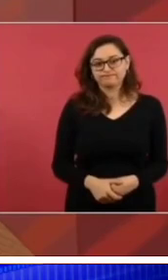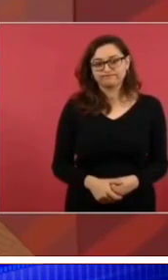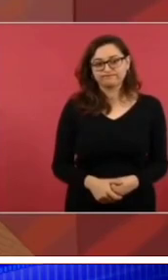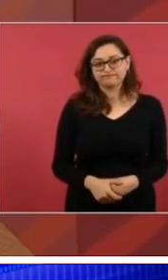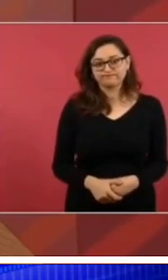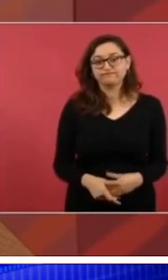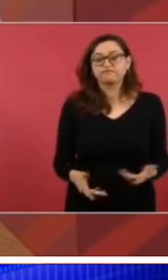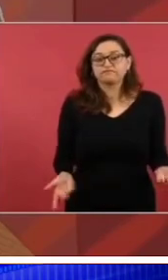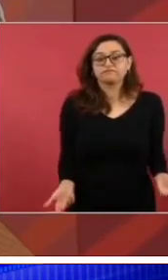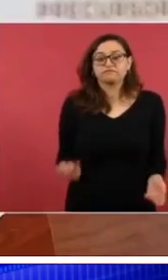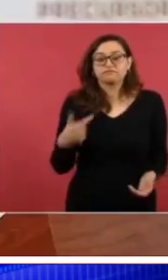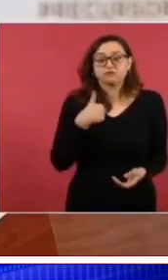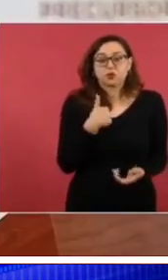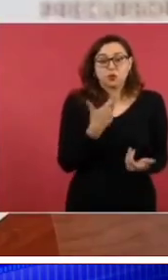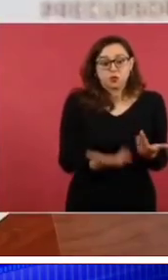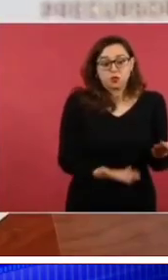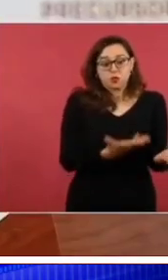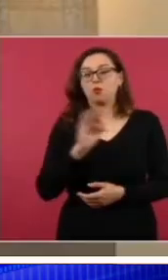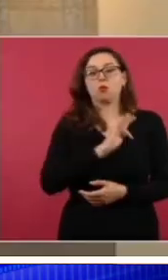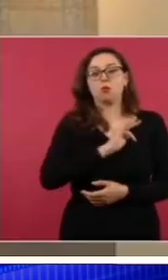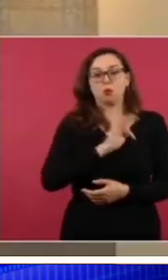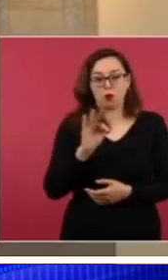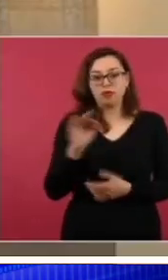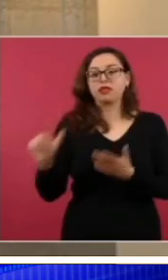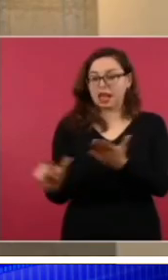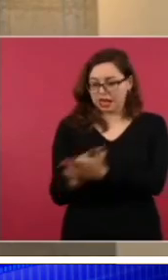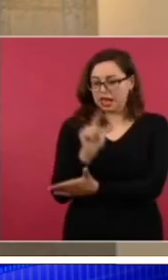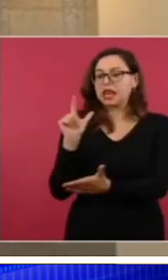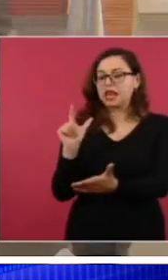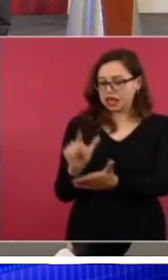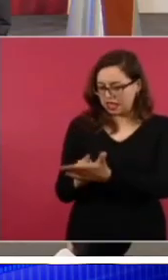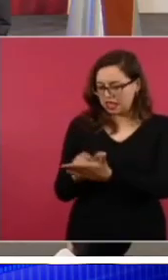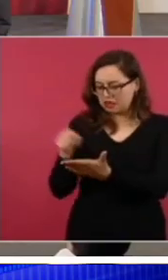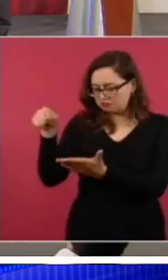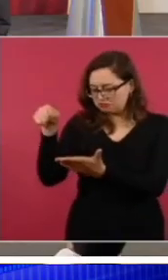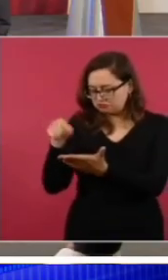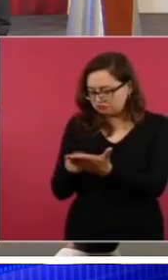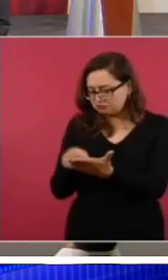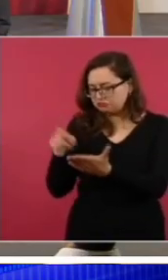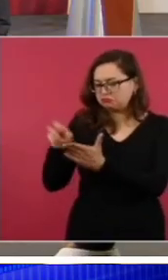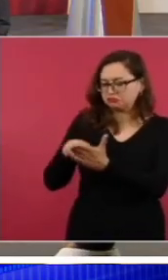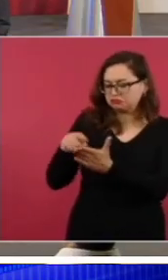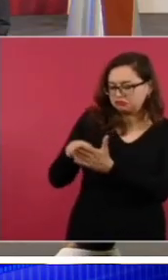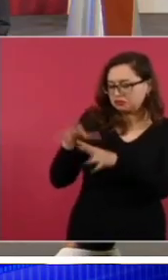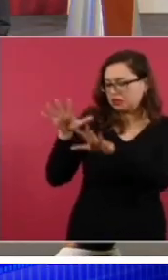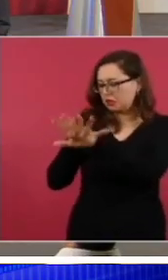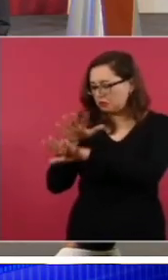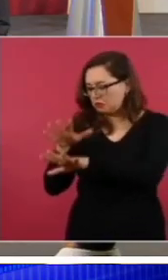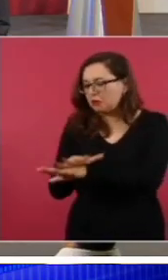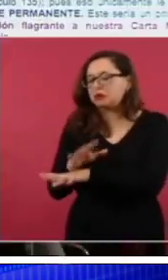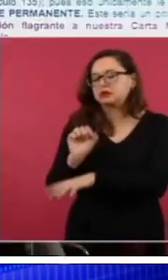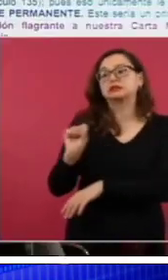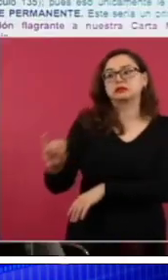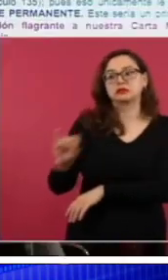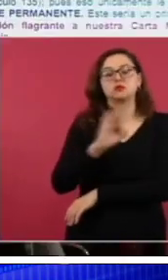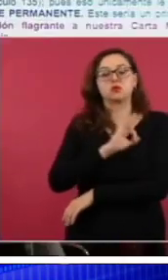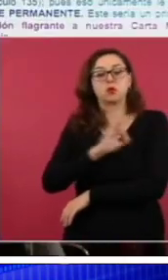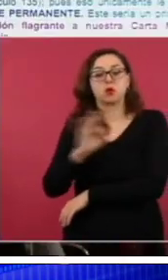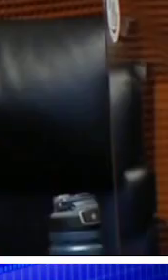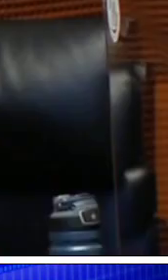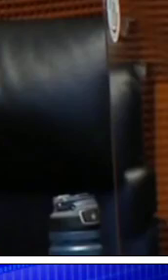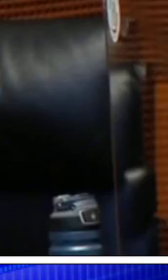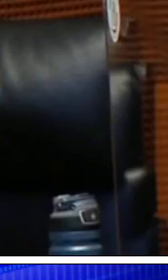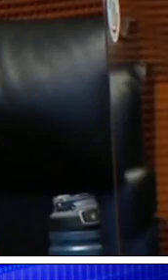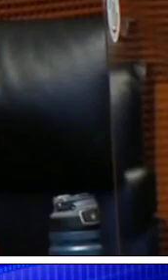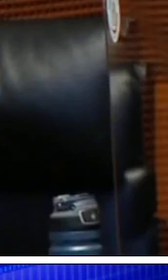los legisladores de morena y sus aliados cuando tendrán que asumir las consecuencias y